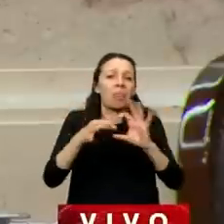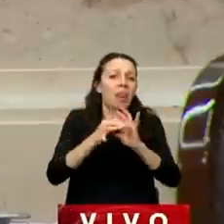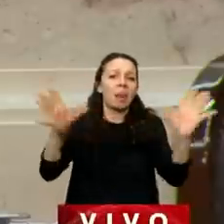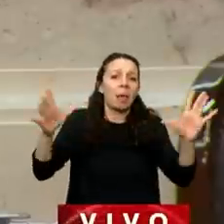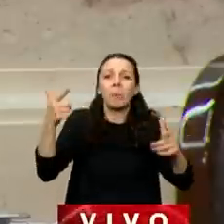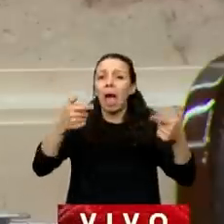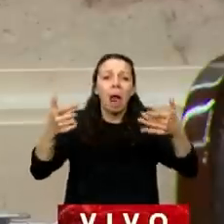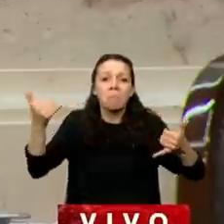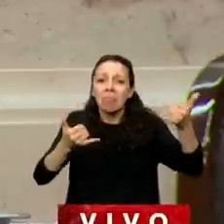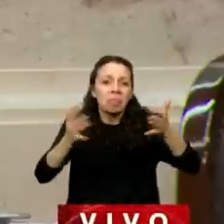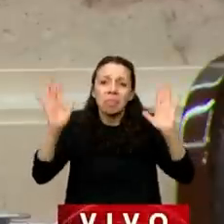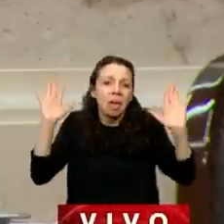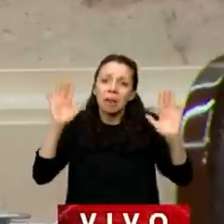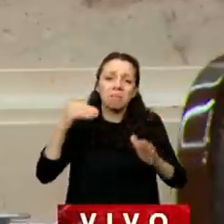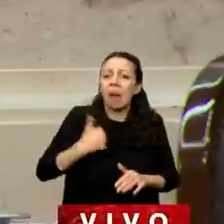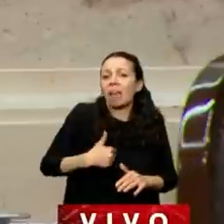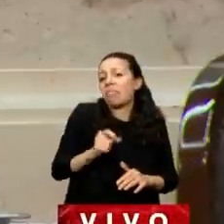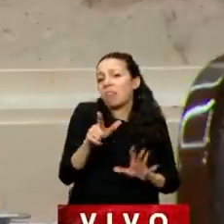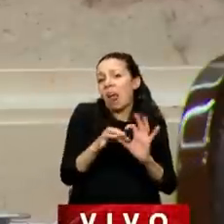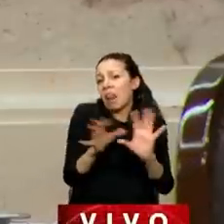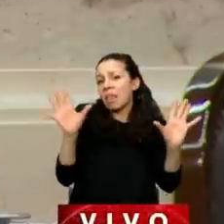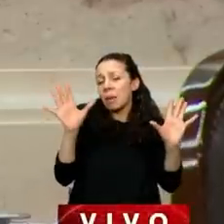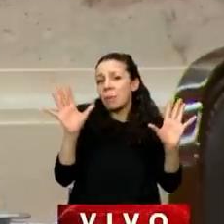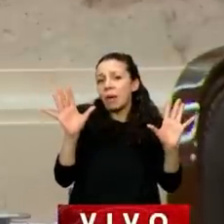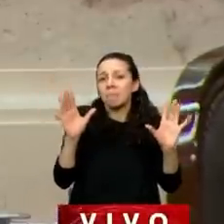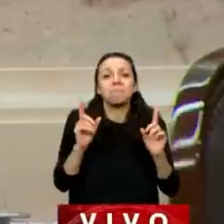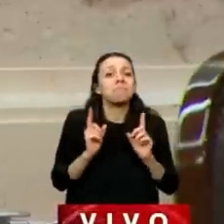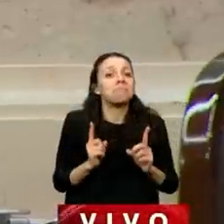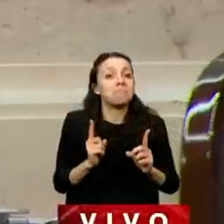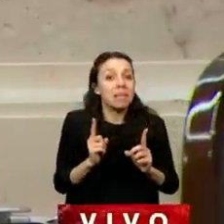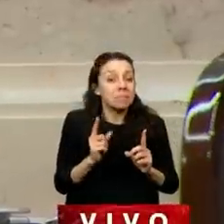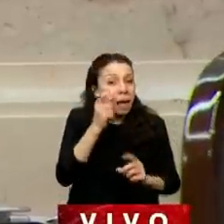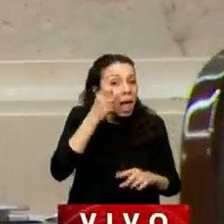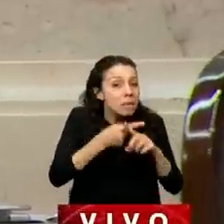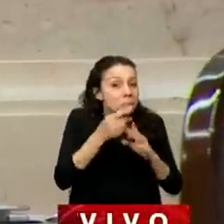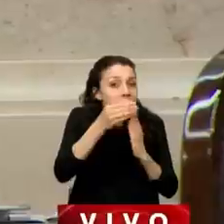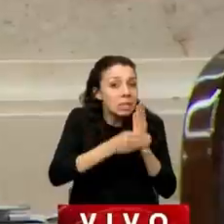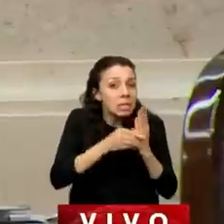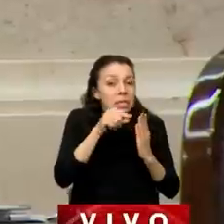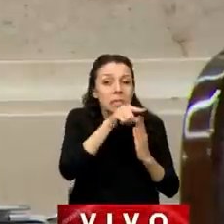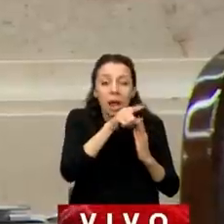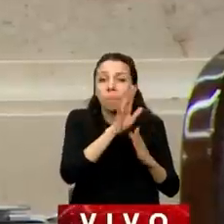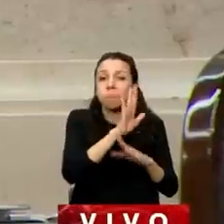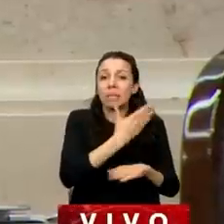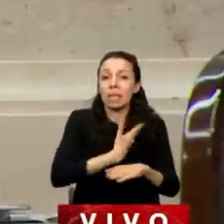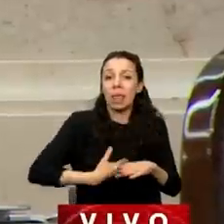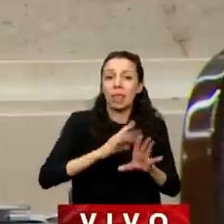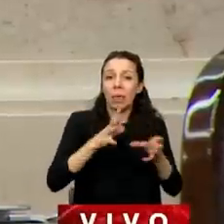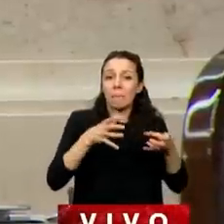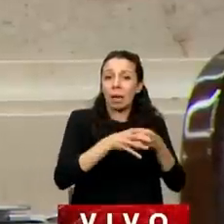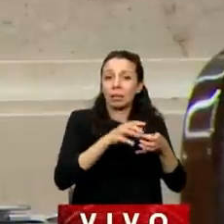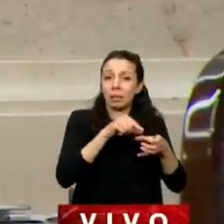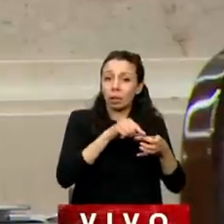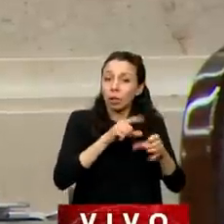libre, la misma ex ministra que, presidiendo un partido importantísimo en